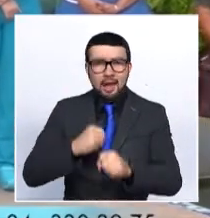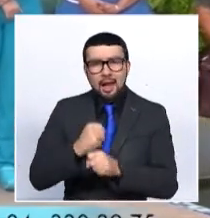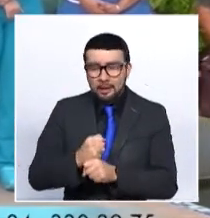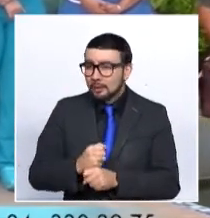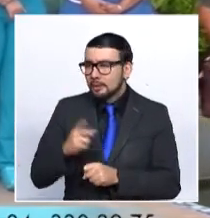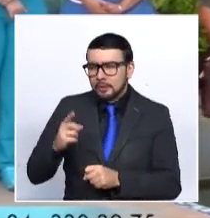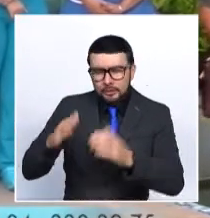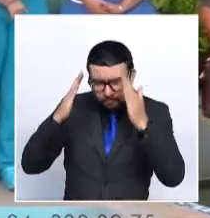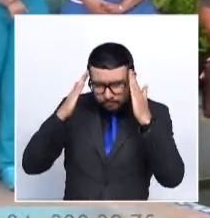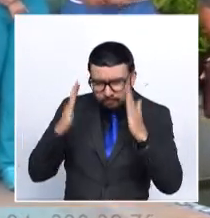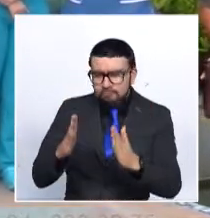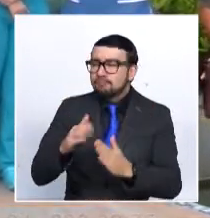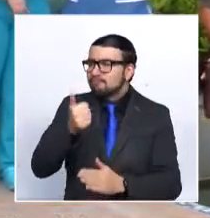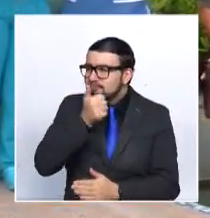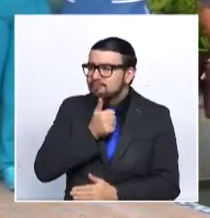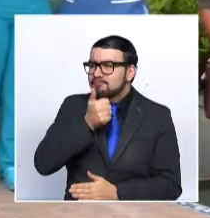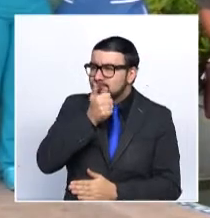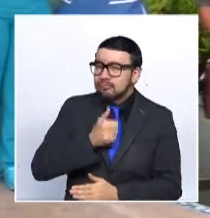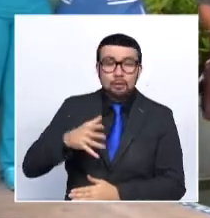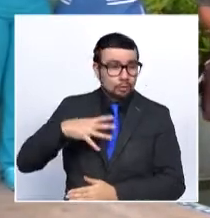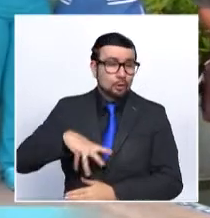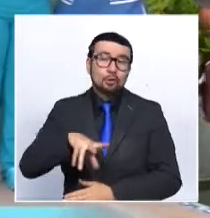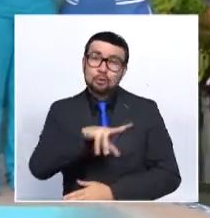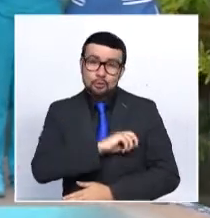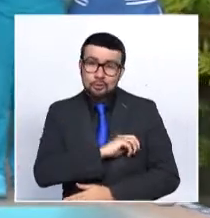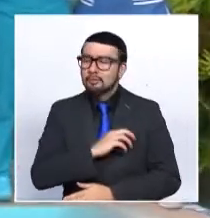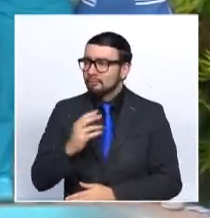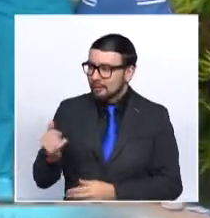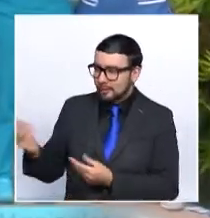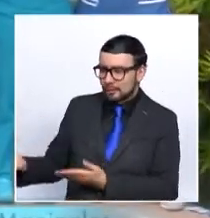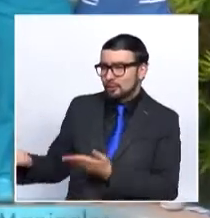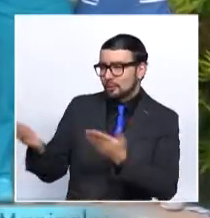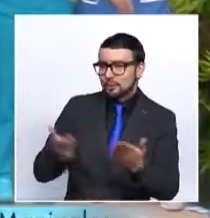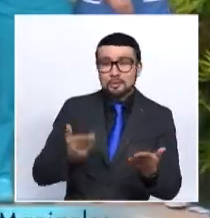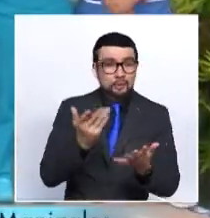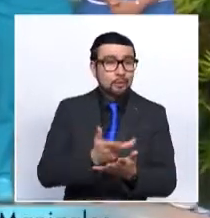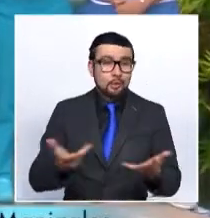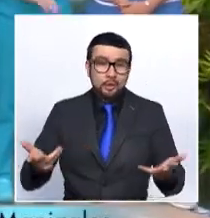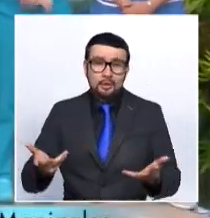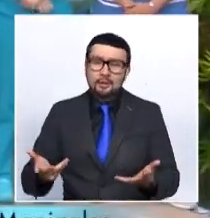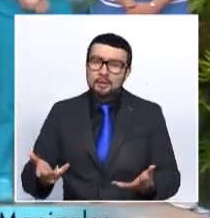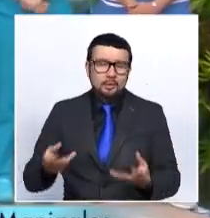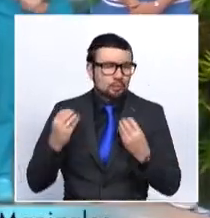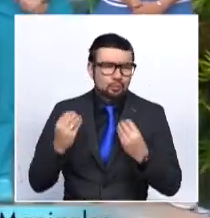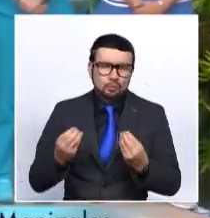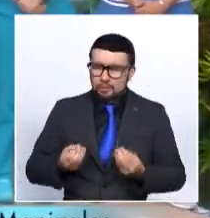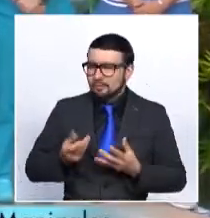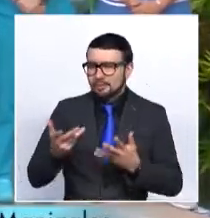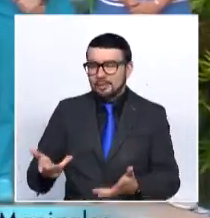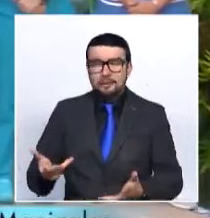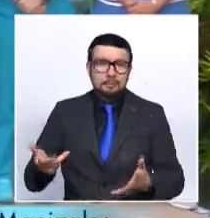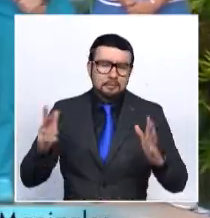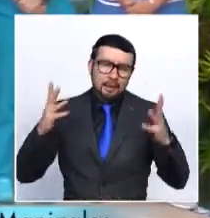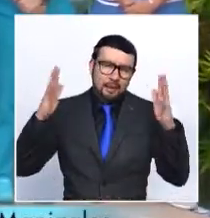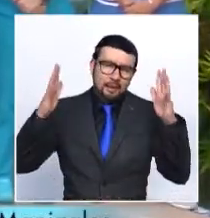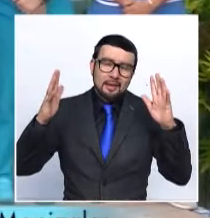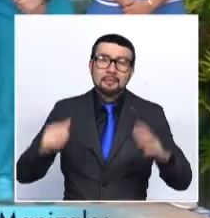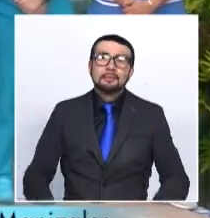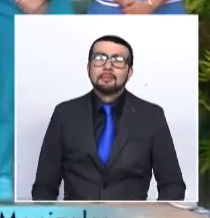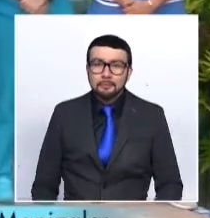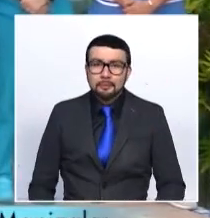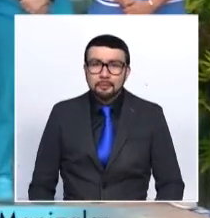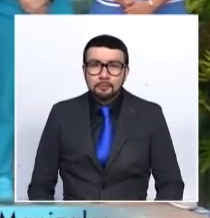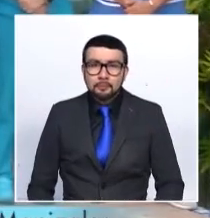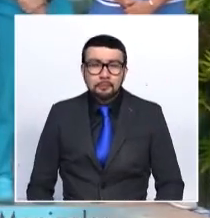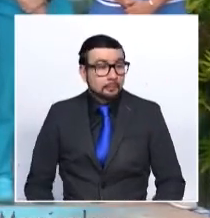soportar y de soportarnos a nosotros y de estar recibiendo tanto de nosotros. Bueno, vamos a ir a este